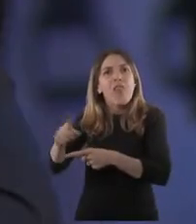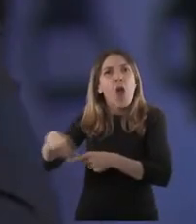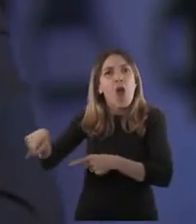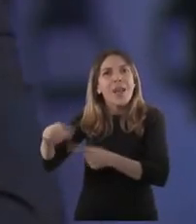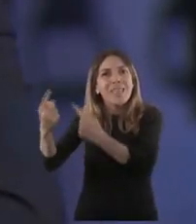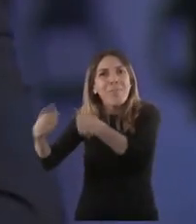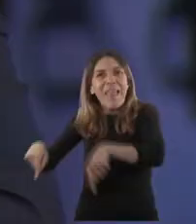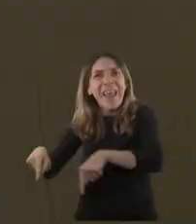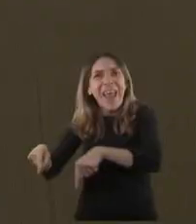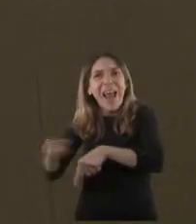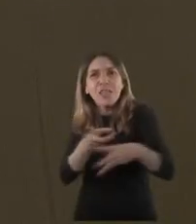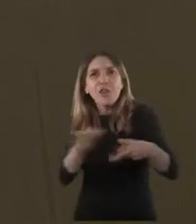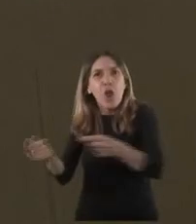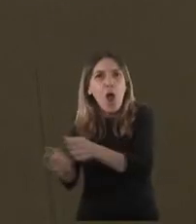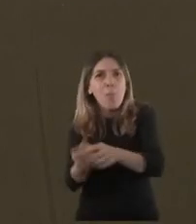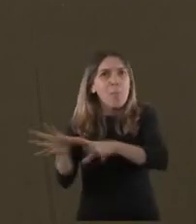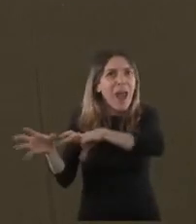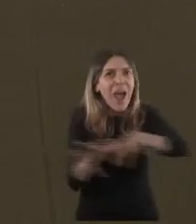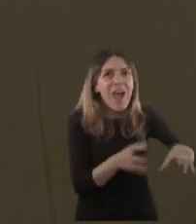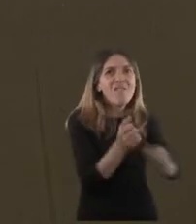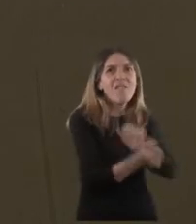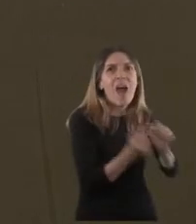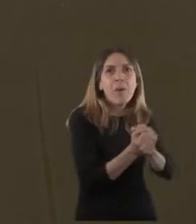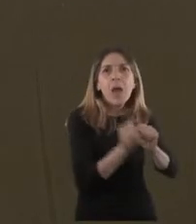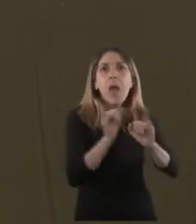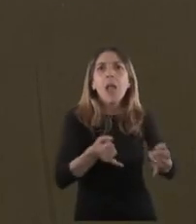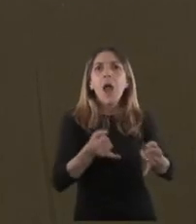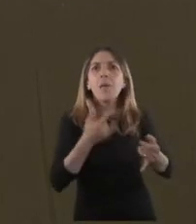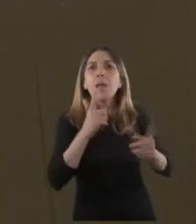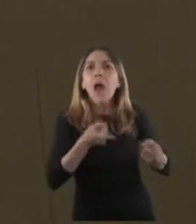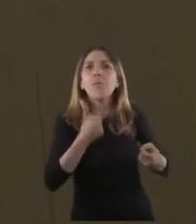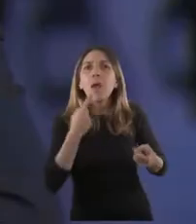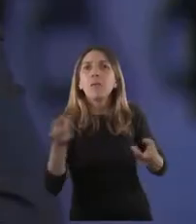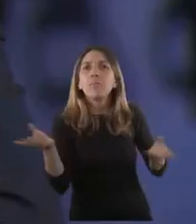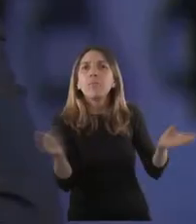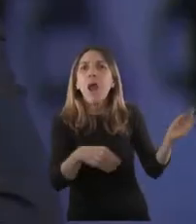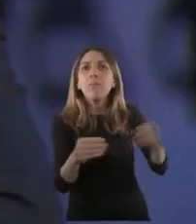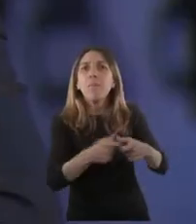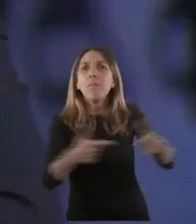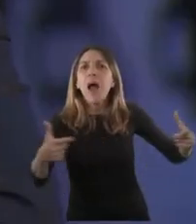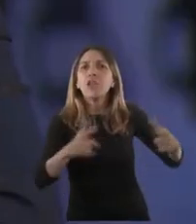insumos y con mucha incorporación de jóvenes y de tecnología en las industrias.